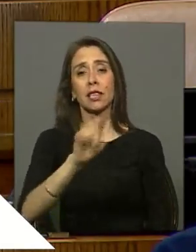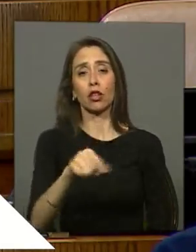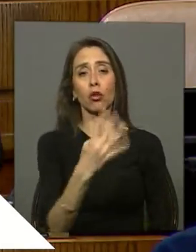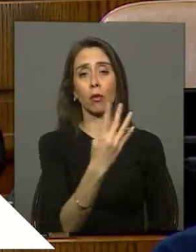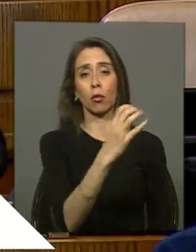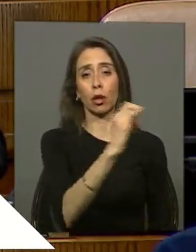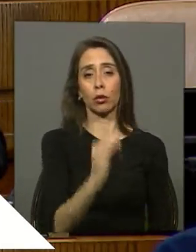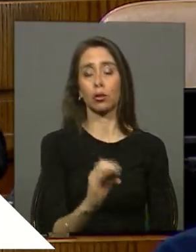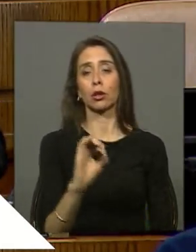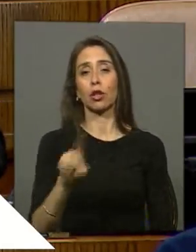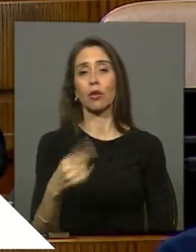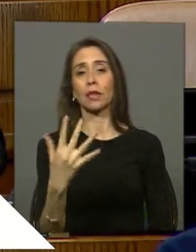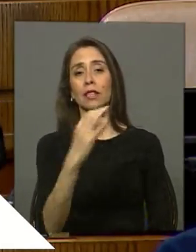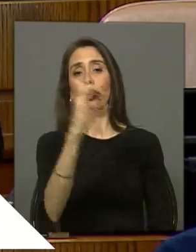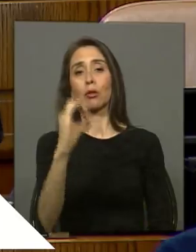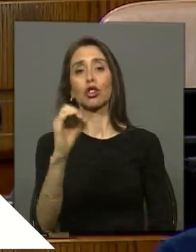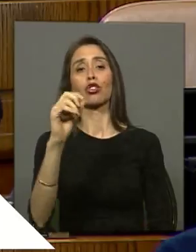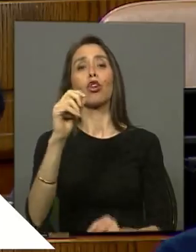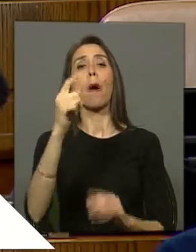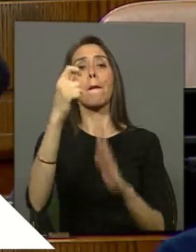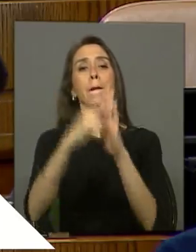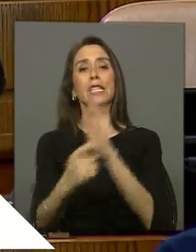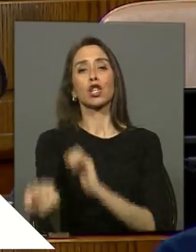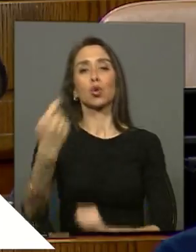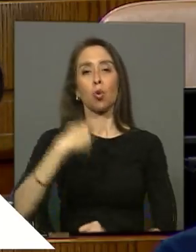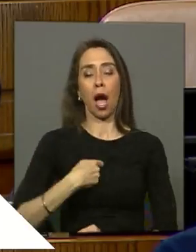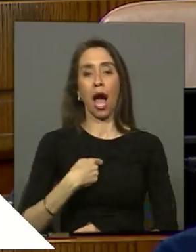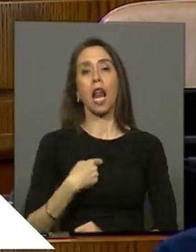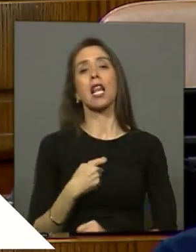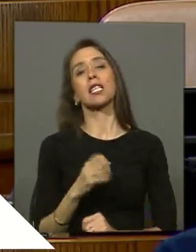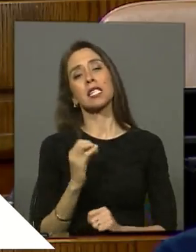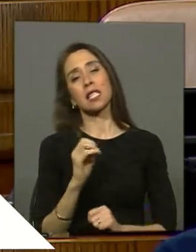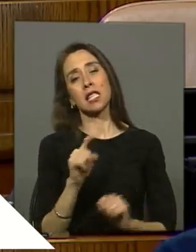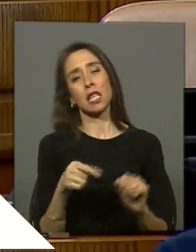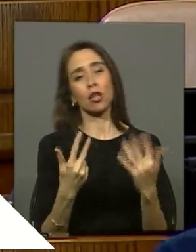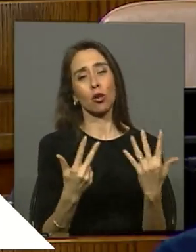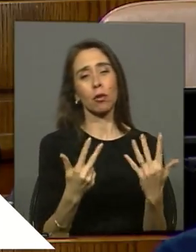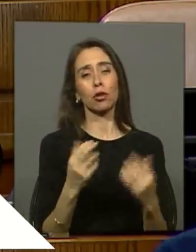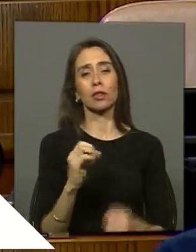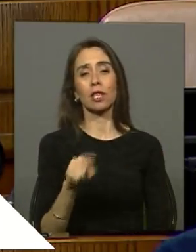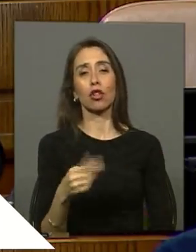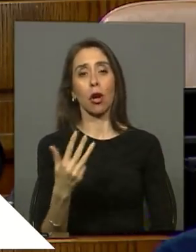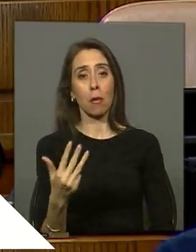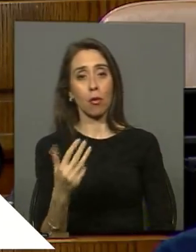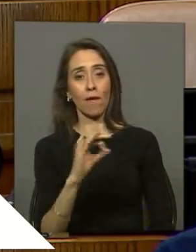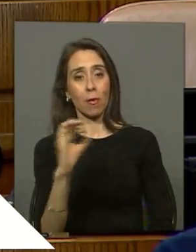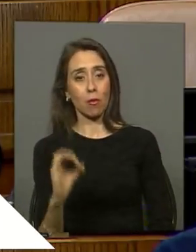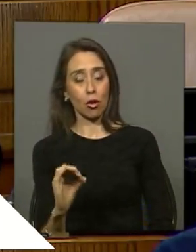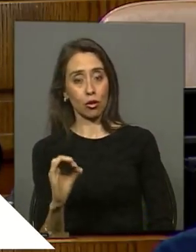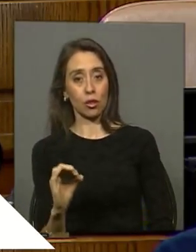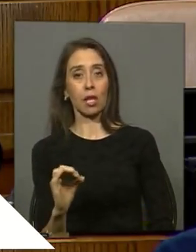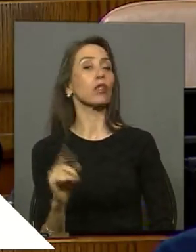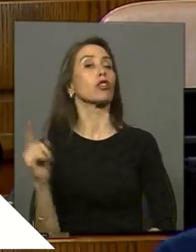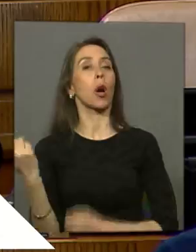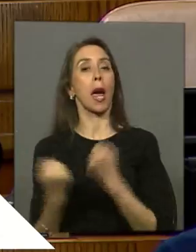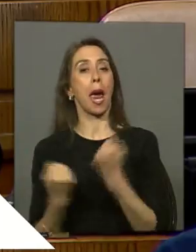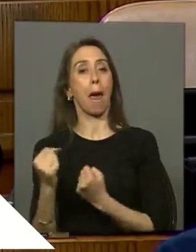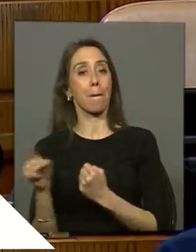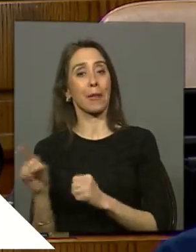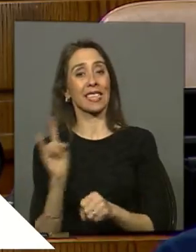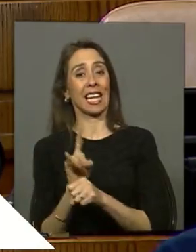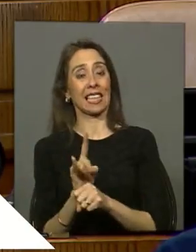,5 mensual con suerte 0,8 0,9 cuando estas empresas prometían